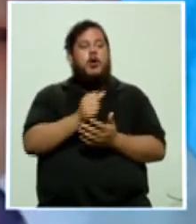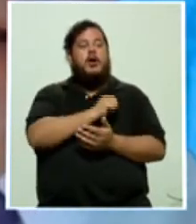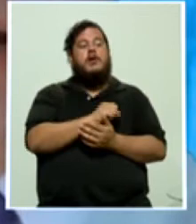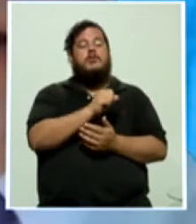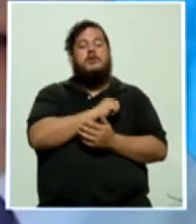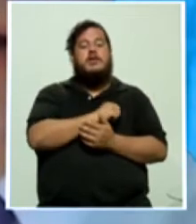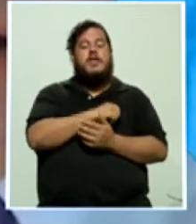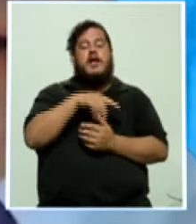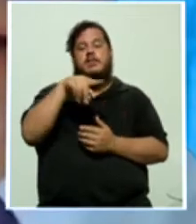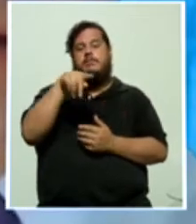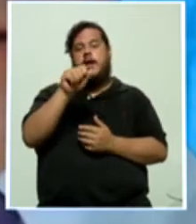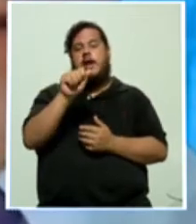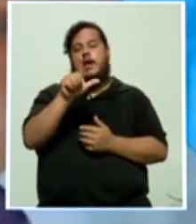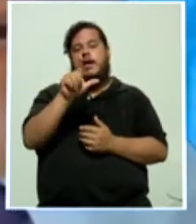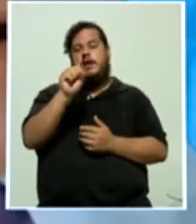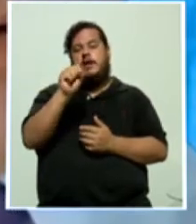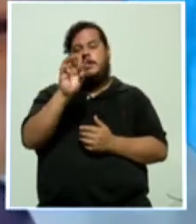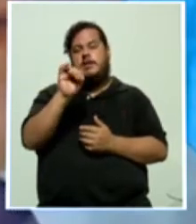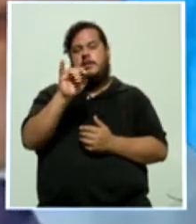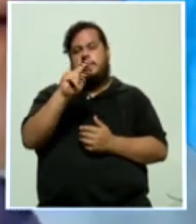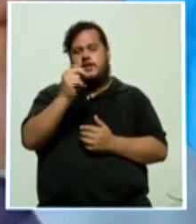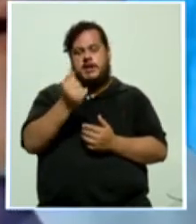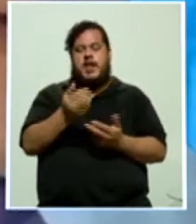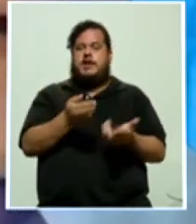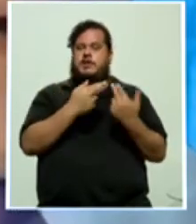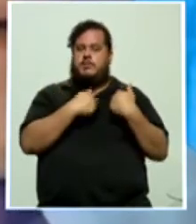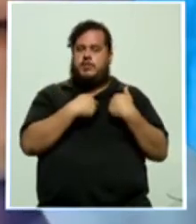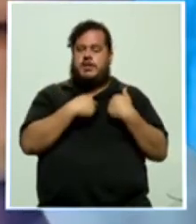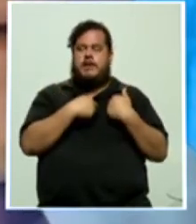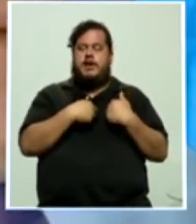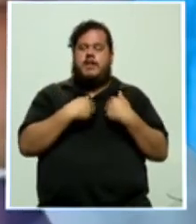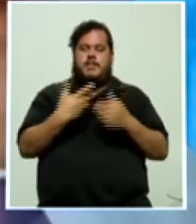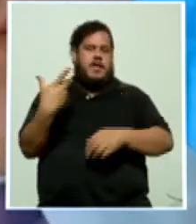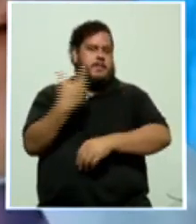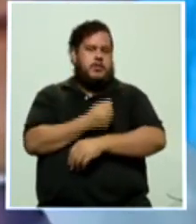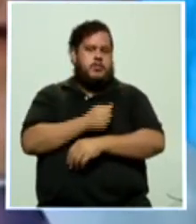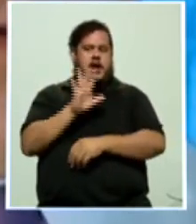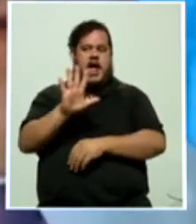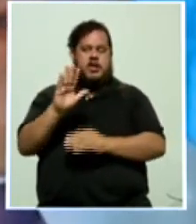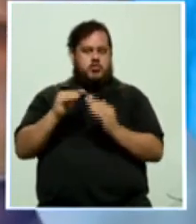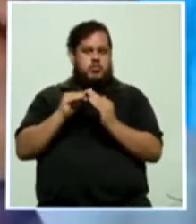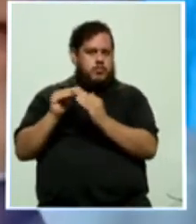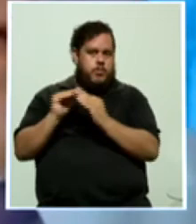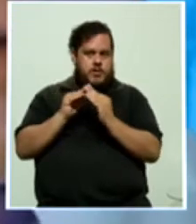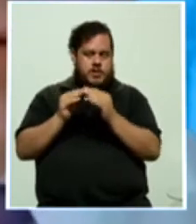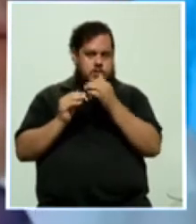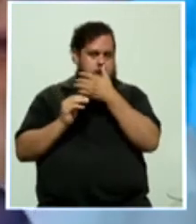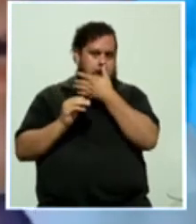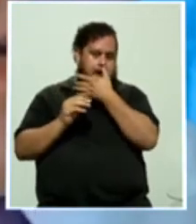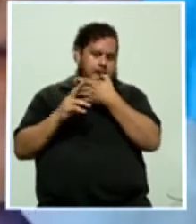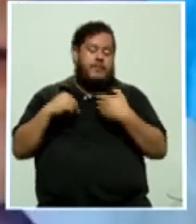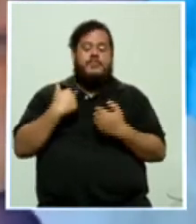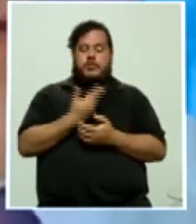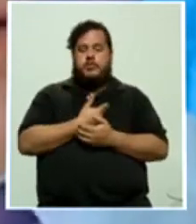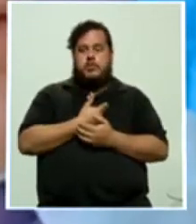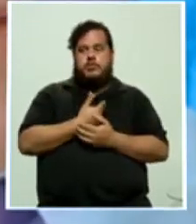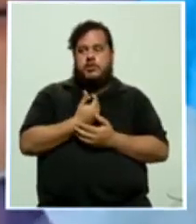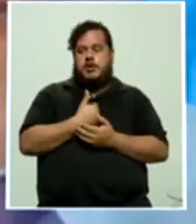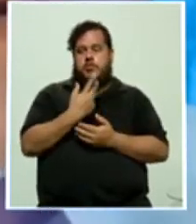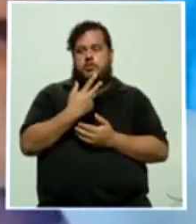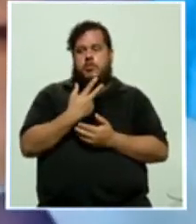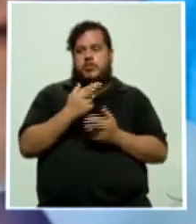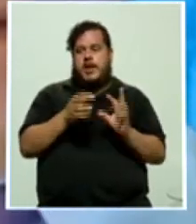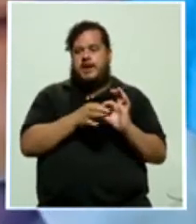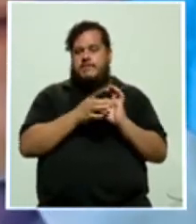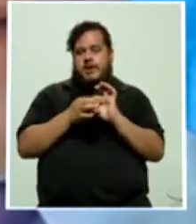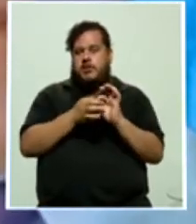responsable de conseguir las vacunas para su población, y nosotros tenemos una relación